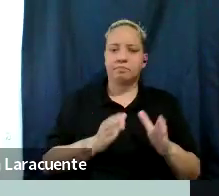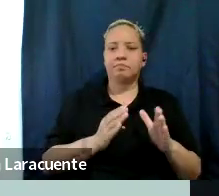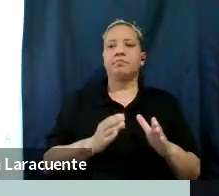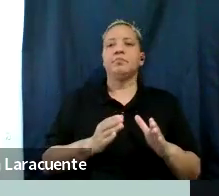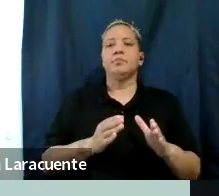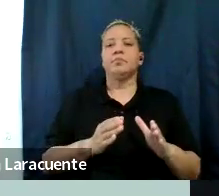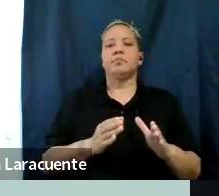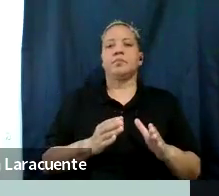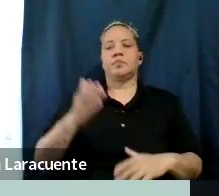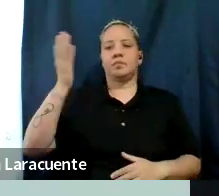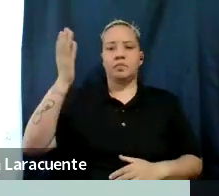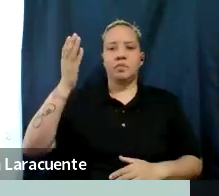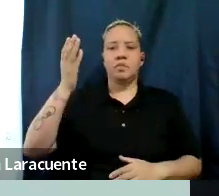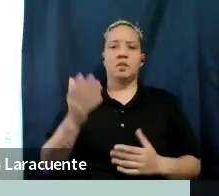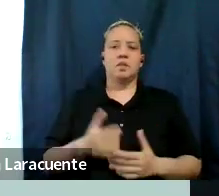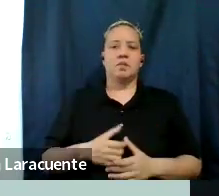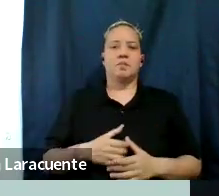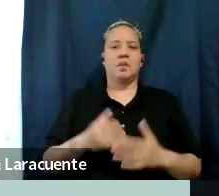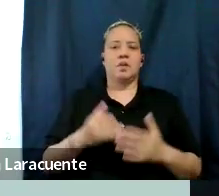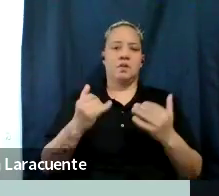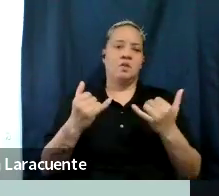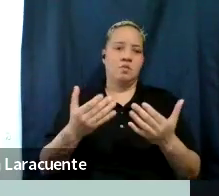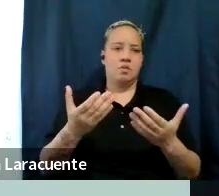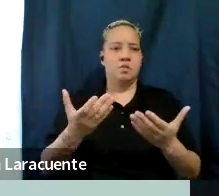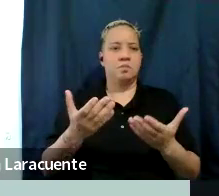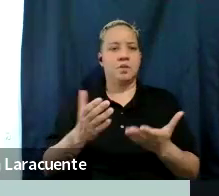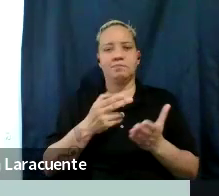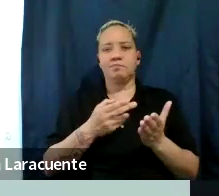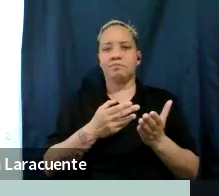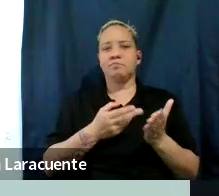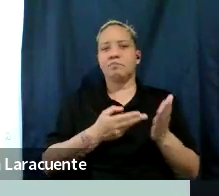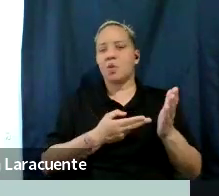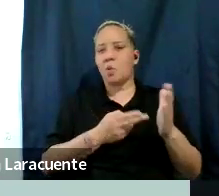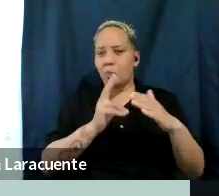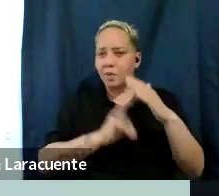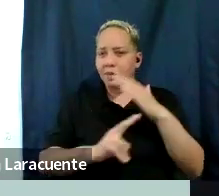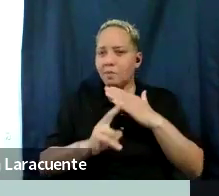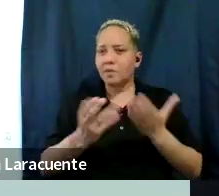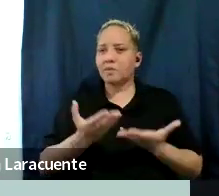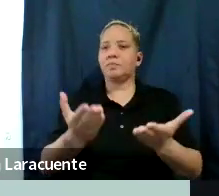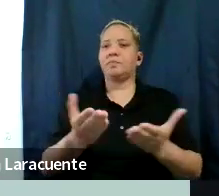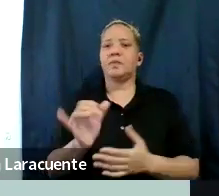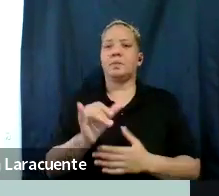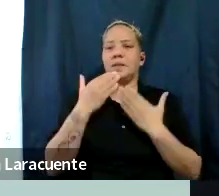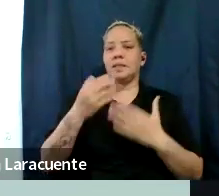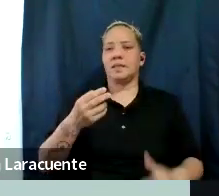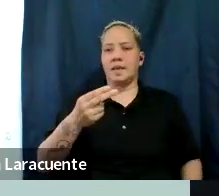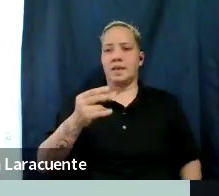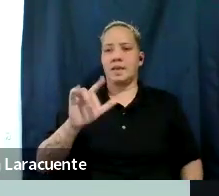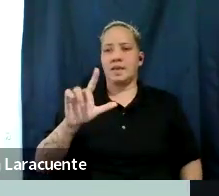esta conferencia que ahora modestamente les voy a brindar. Quiero agradecer también a Hilda Rodríguez